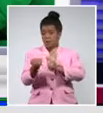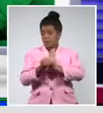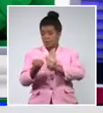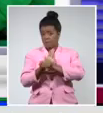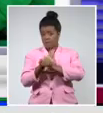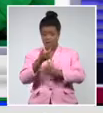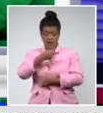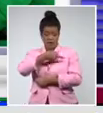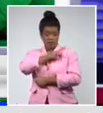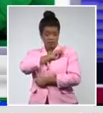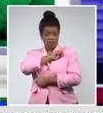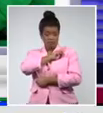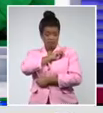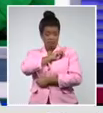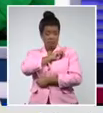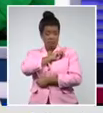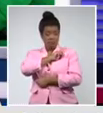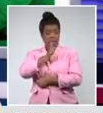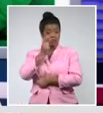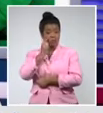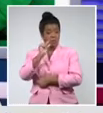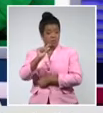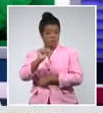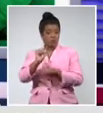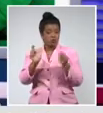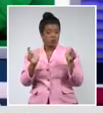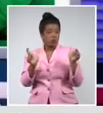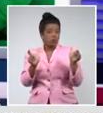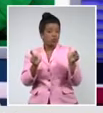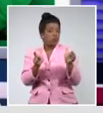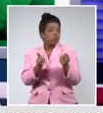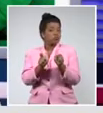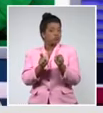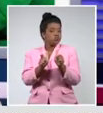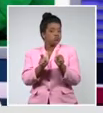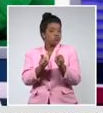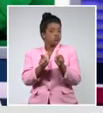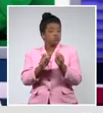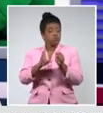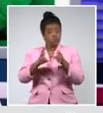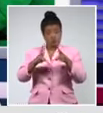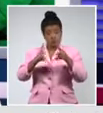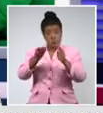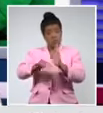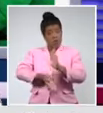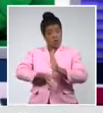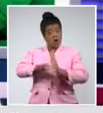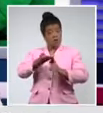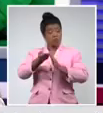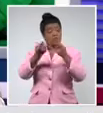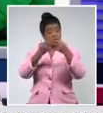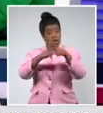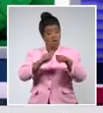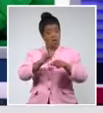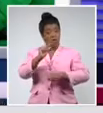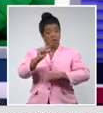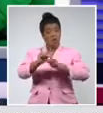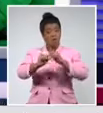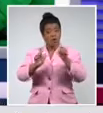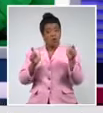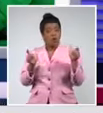ayer, una reducción, todavía una cifra alta, pero bueno, una reducción en